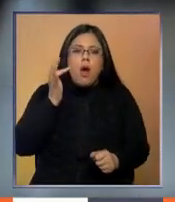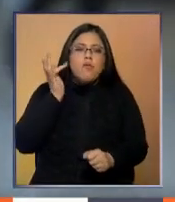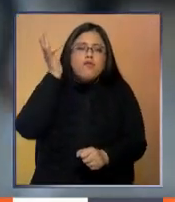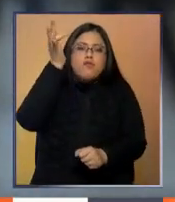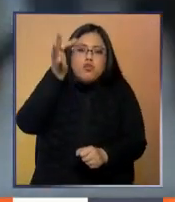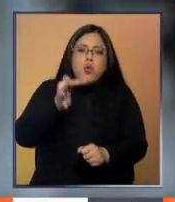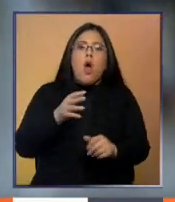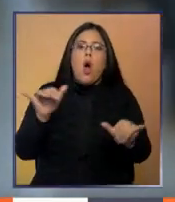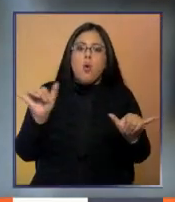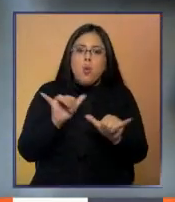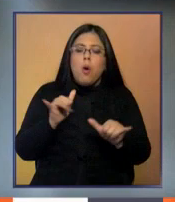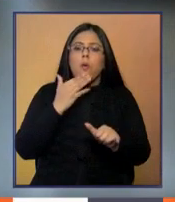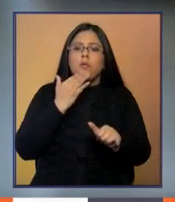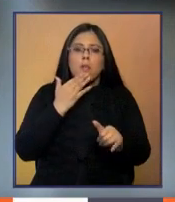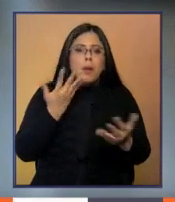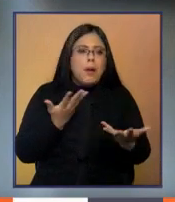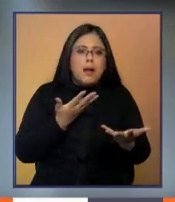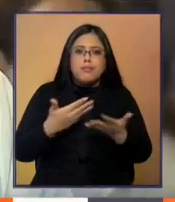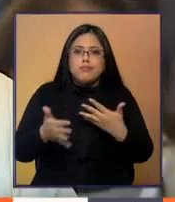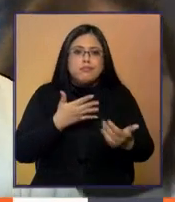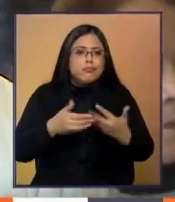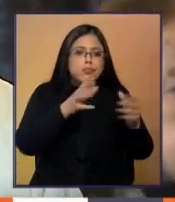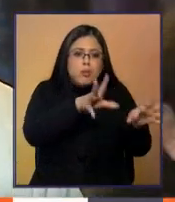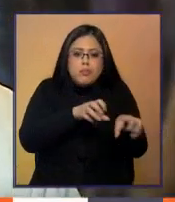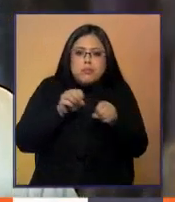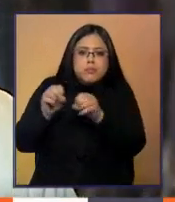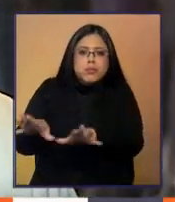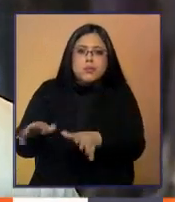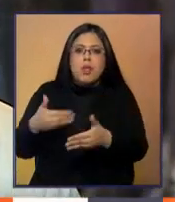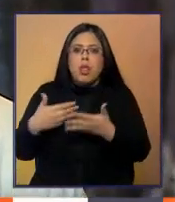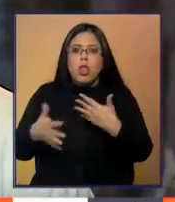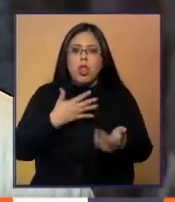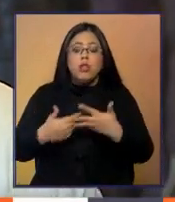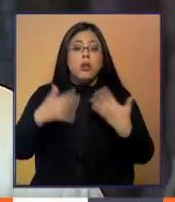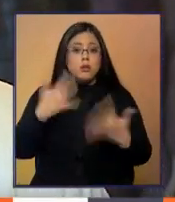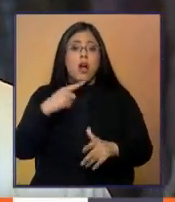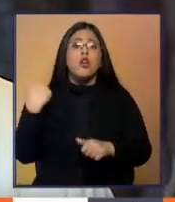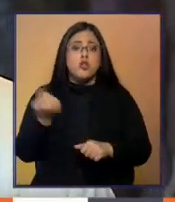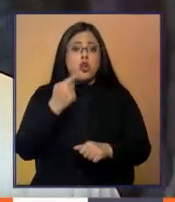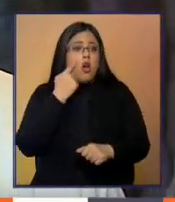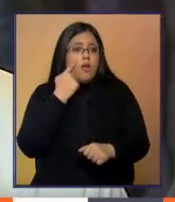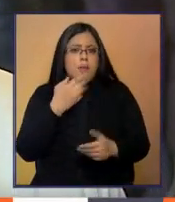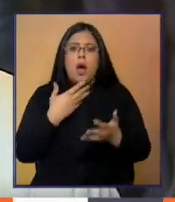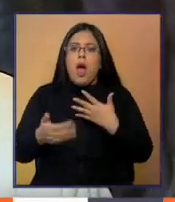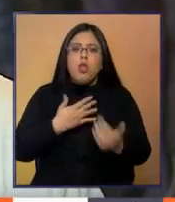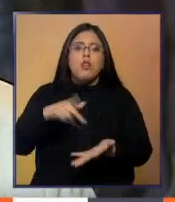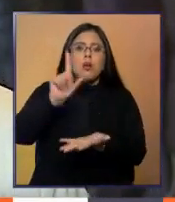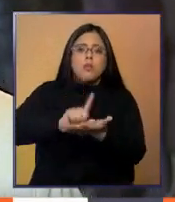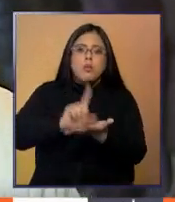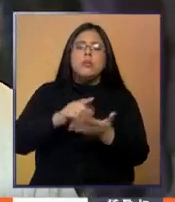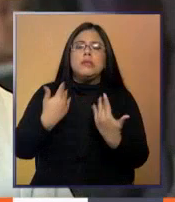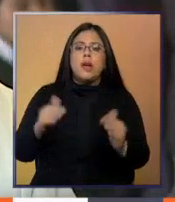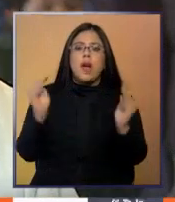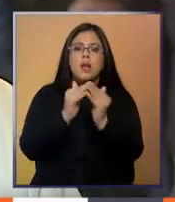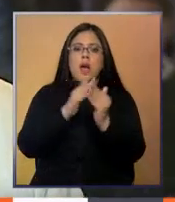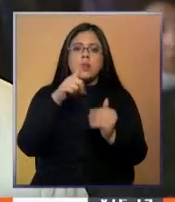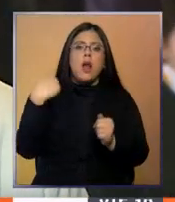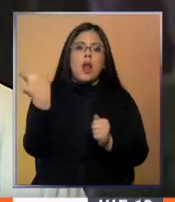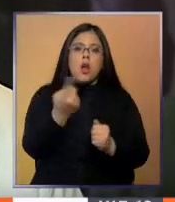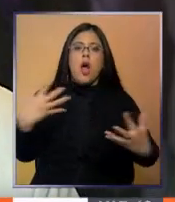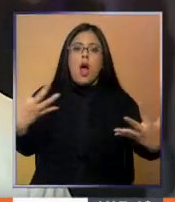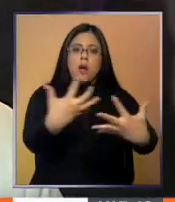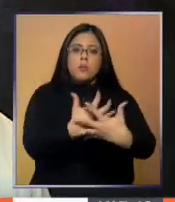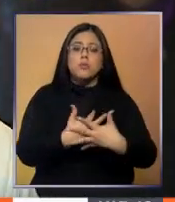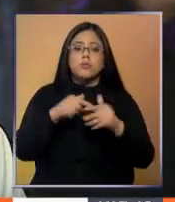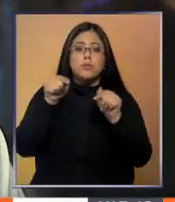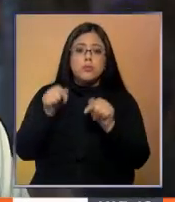la derivación del pacientito, como lo llaman. Tenemos ubicado un lugar donde potencialmente podría irse, que es la Casa Nacional de la Adopción. Y con esto de